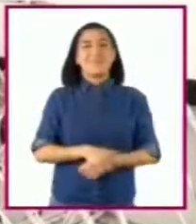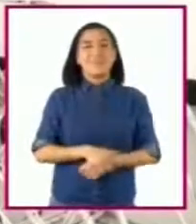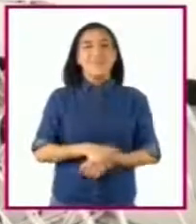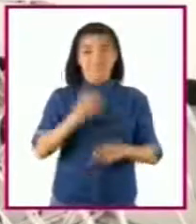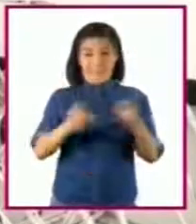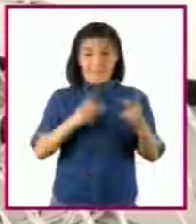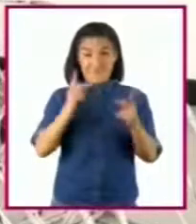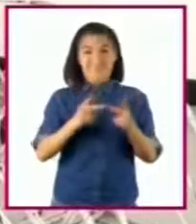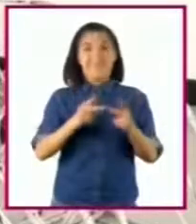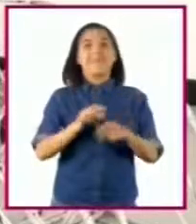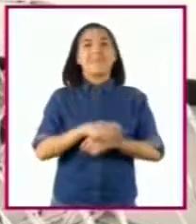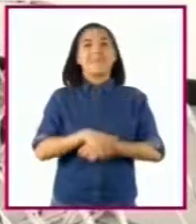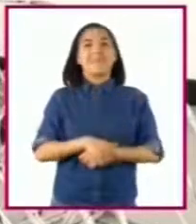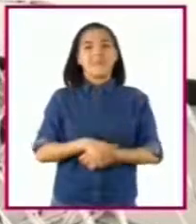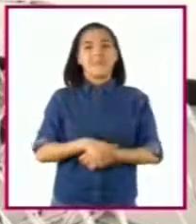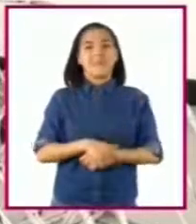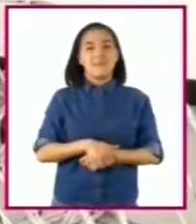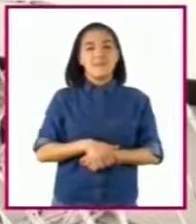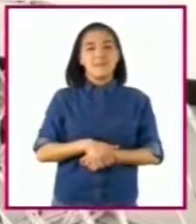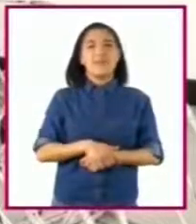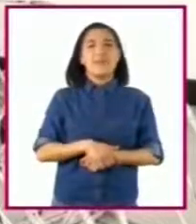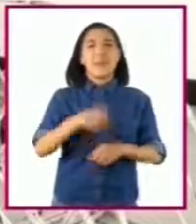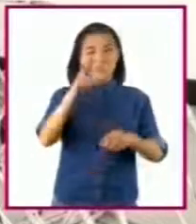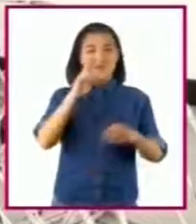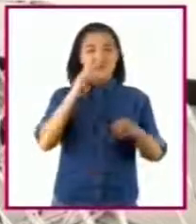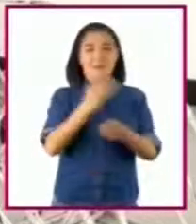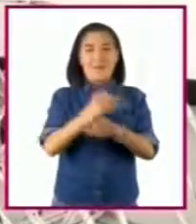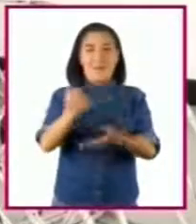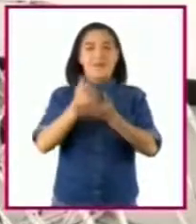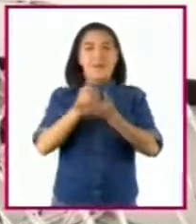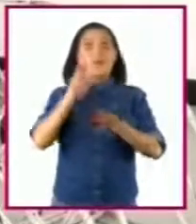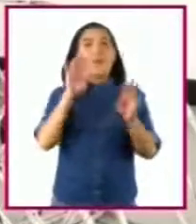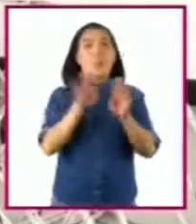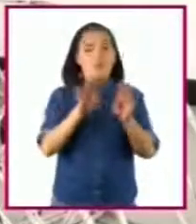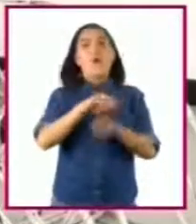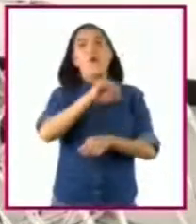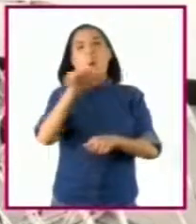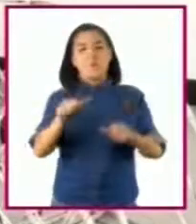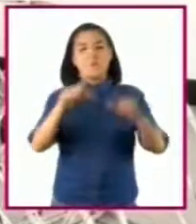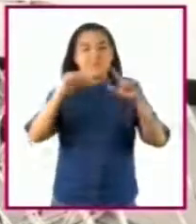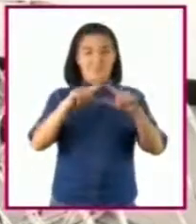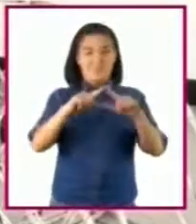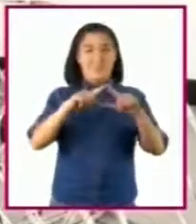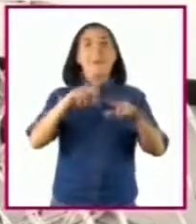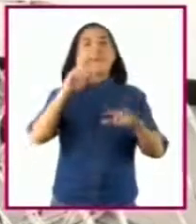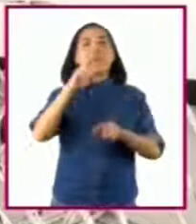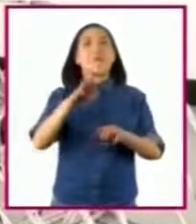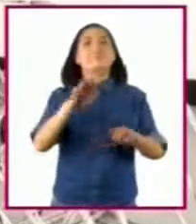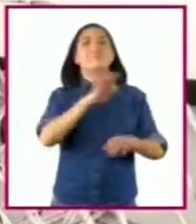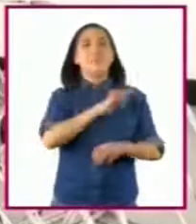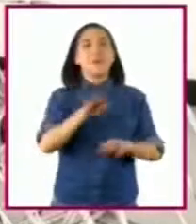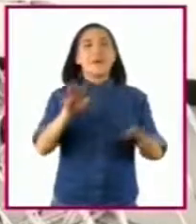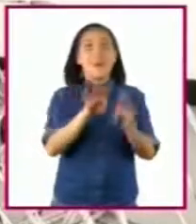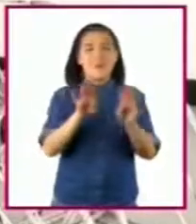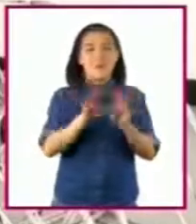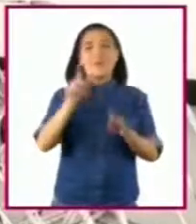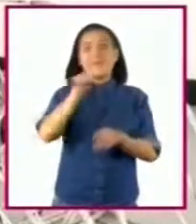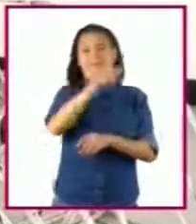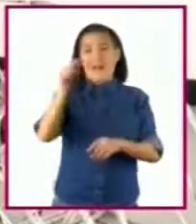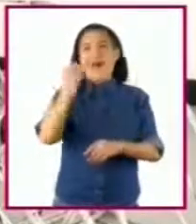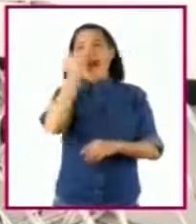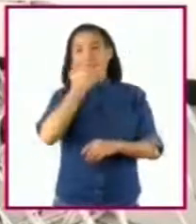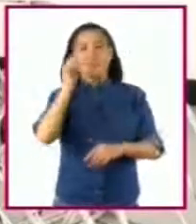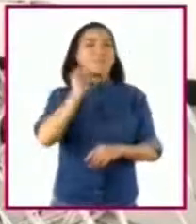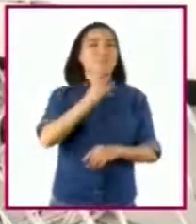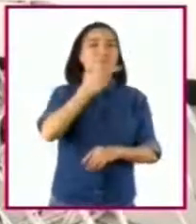Bien. ¿Me ayuda a armar este triángulo, por favor? Claro que sí, maestro. Formemos otro triángulo para que puedan ver nuestras alumnas y alumnos